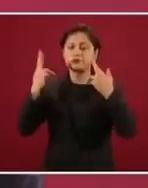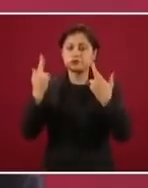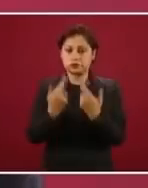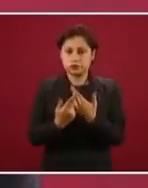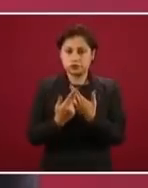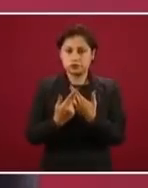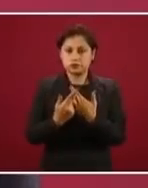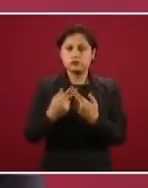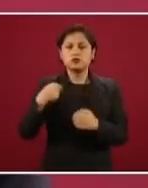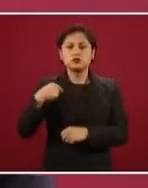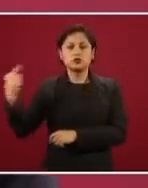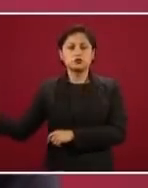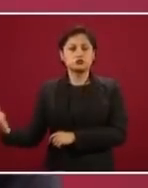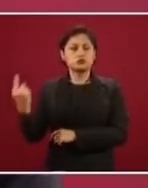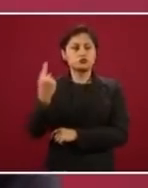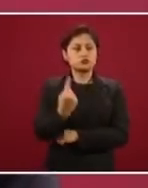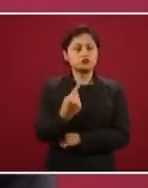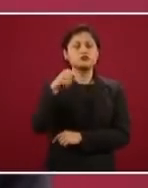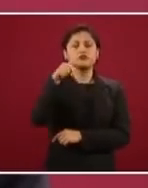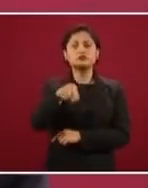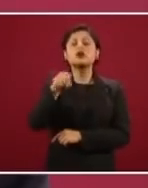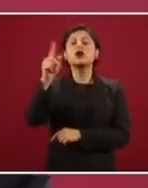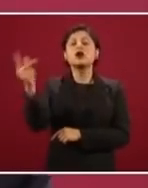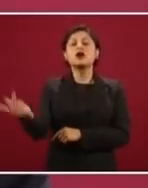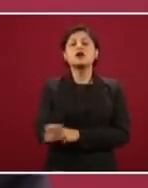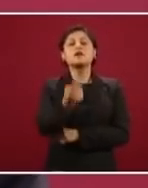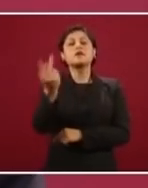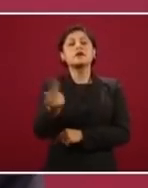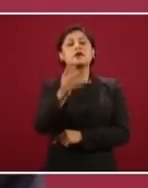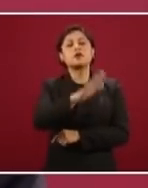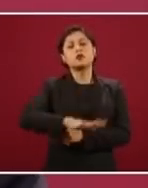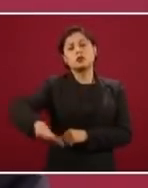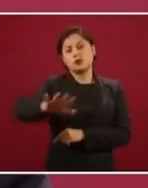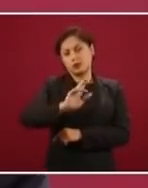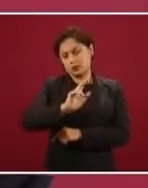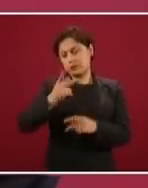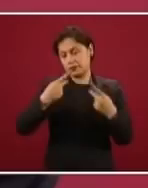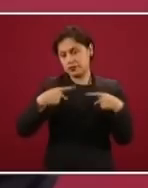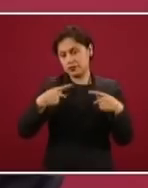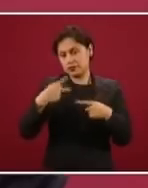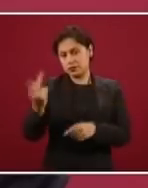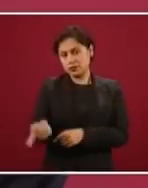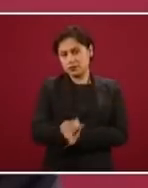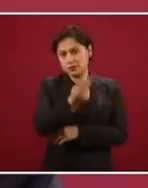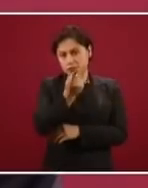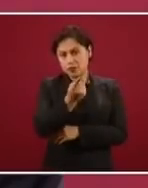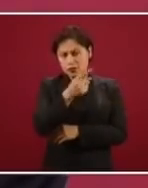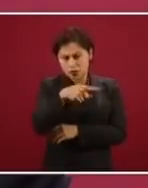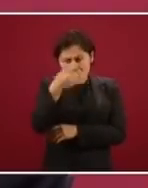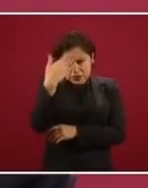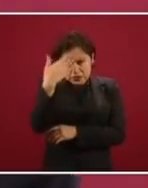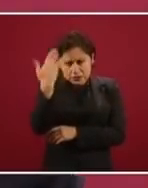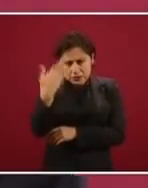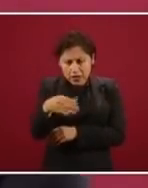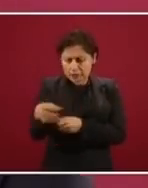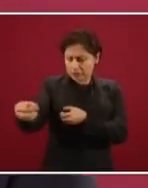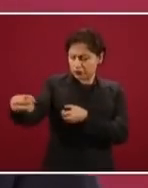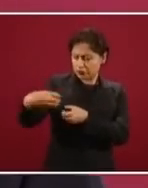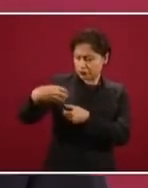les pregunté a los ciudadanos si sabían del fondo minero